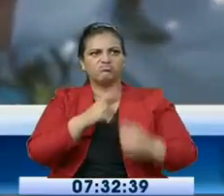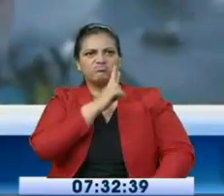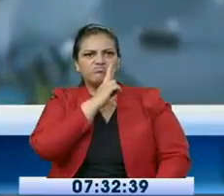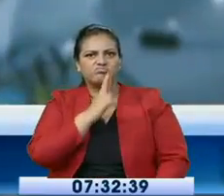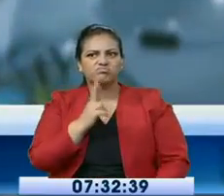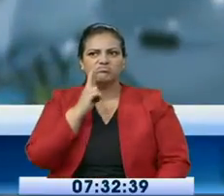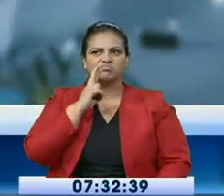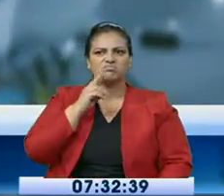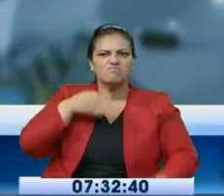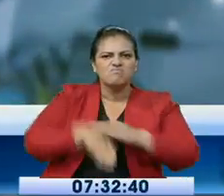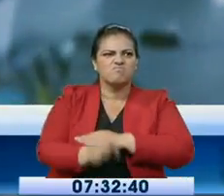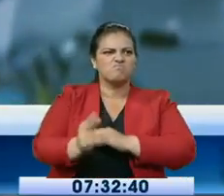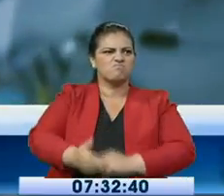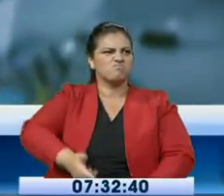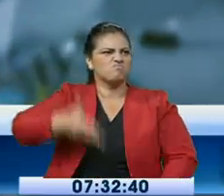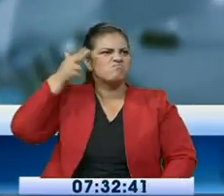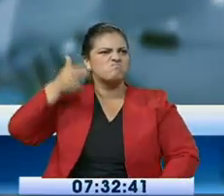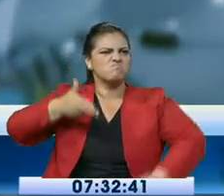clientes.